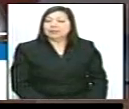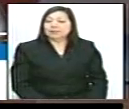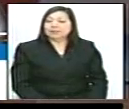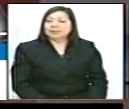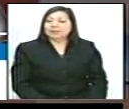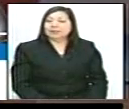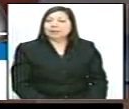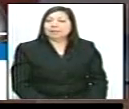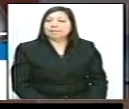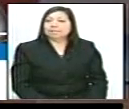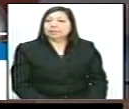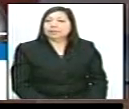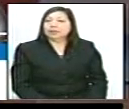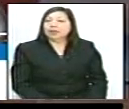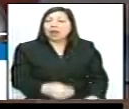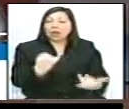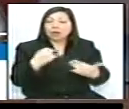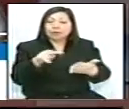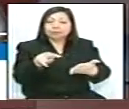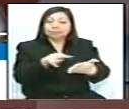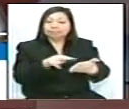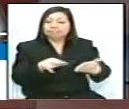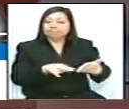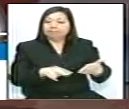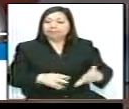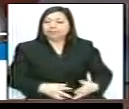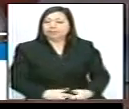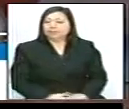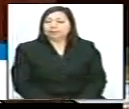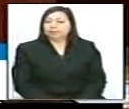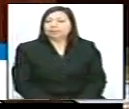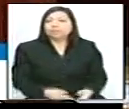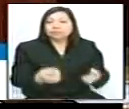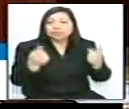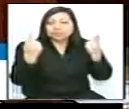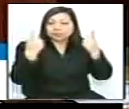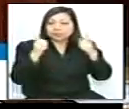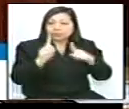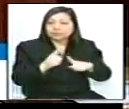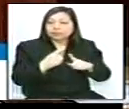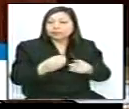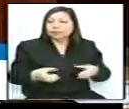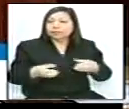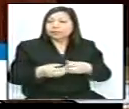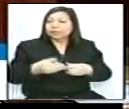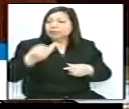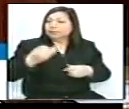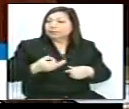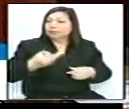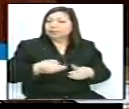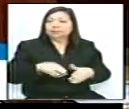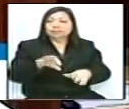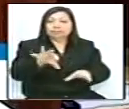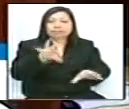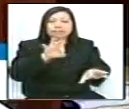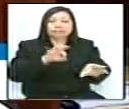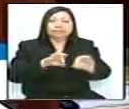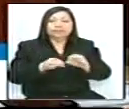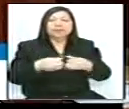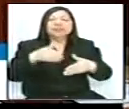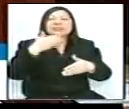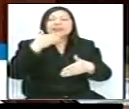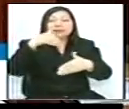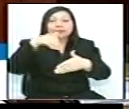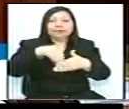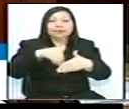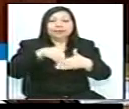Constitucional. Relator de lectura. Acuerdo adoptado por la Comisión Especial encargada de seleccionar a los candidatos